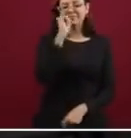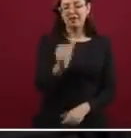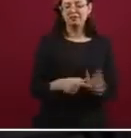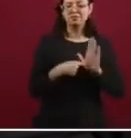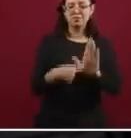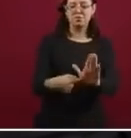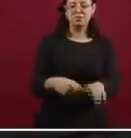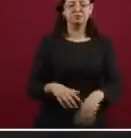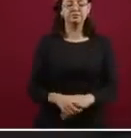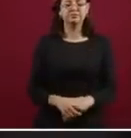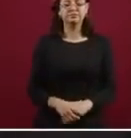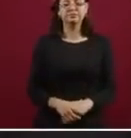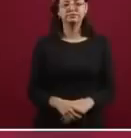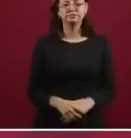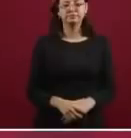y a partir de ahí